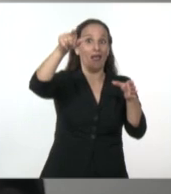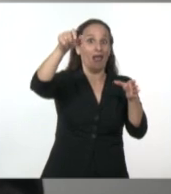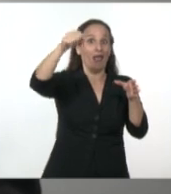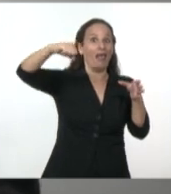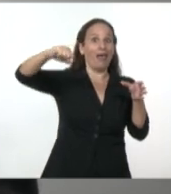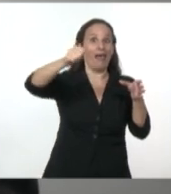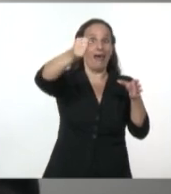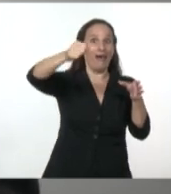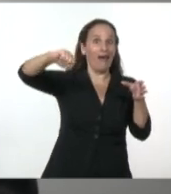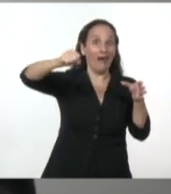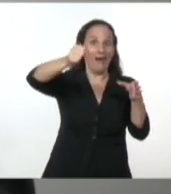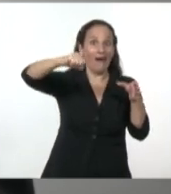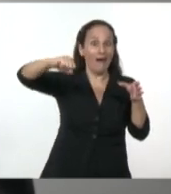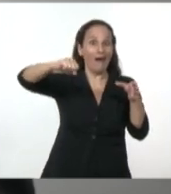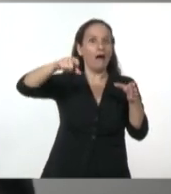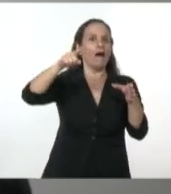el cual tiene que tener